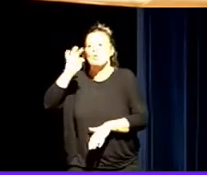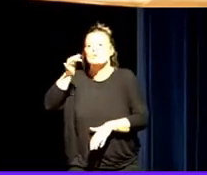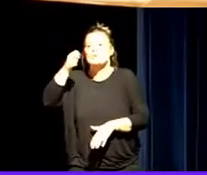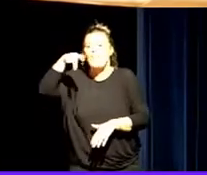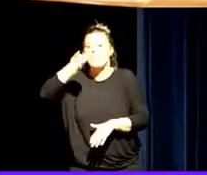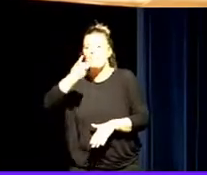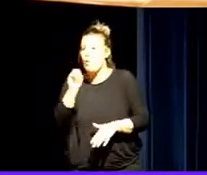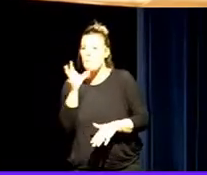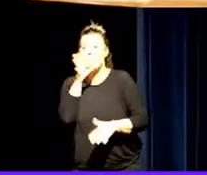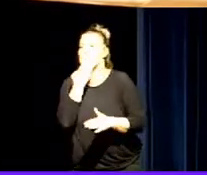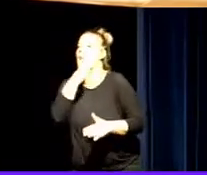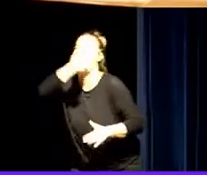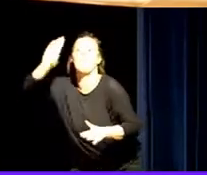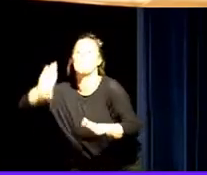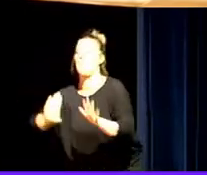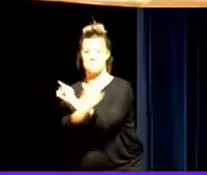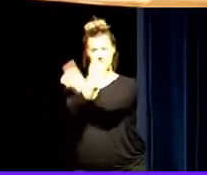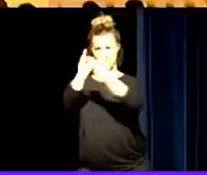está...